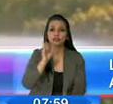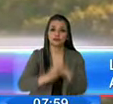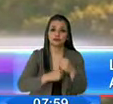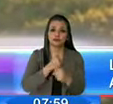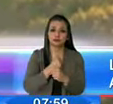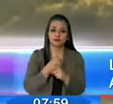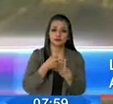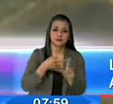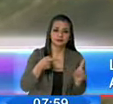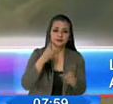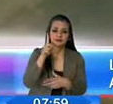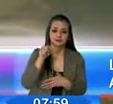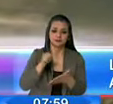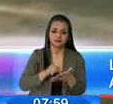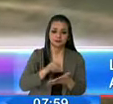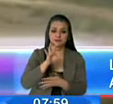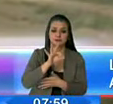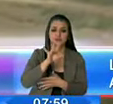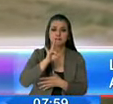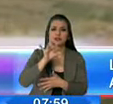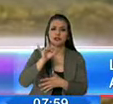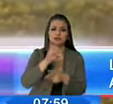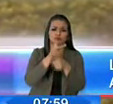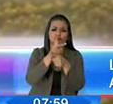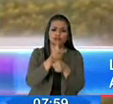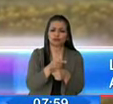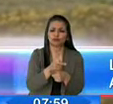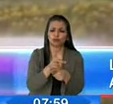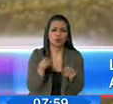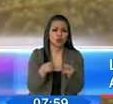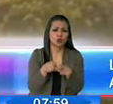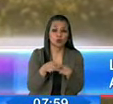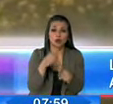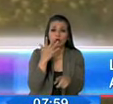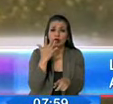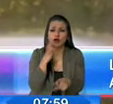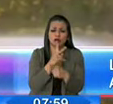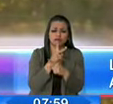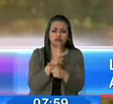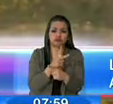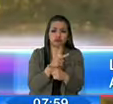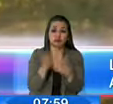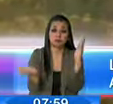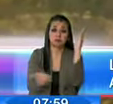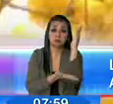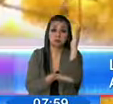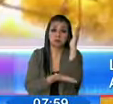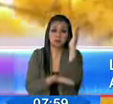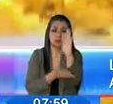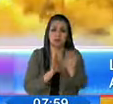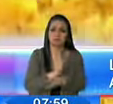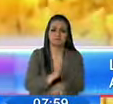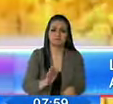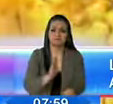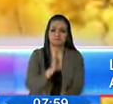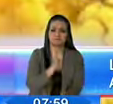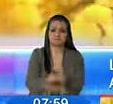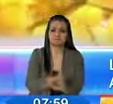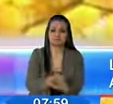año 1978 lo protegen como un verdadero tesoro, evitando la tala de bosque seco. Primeramente un